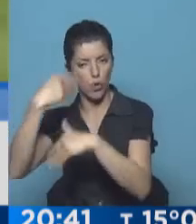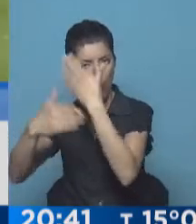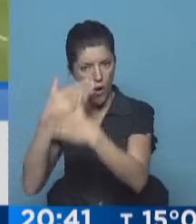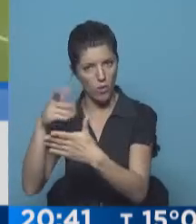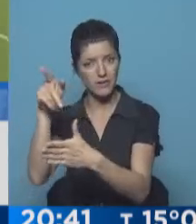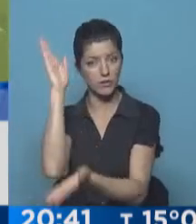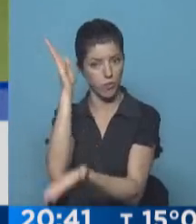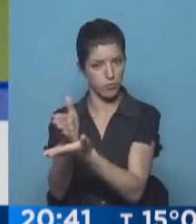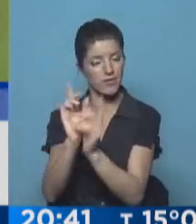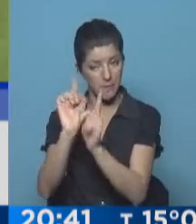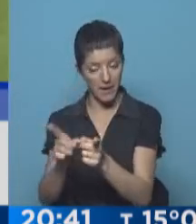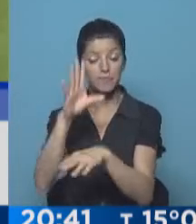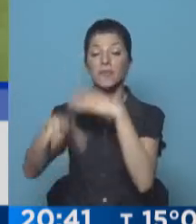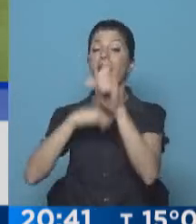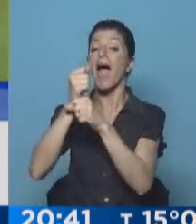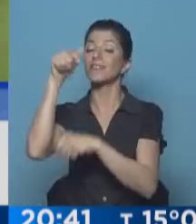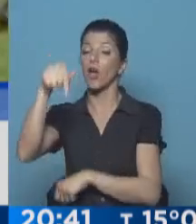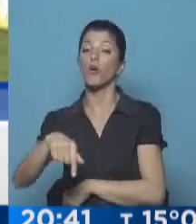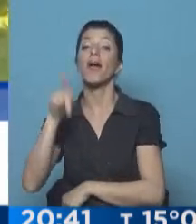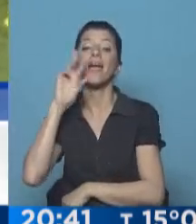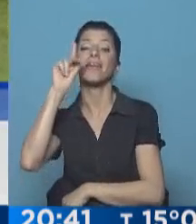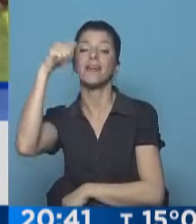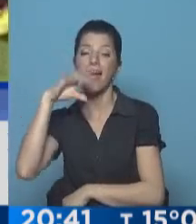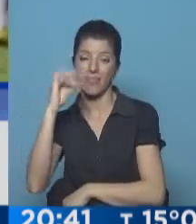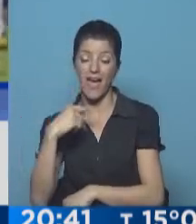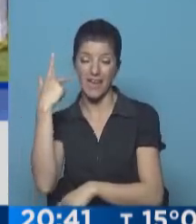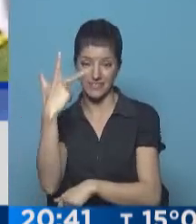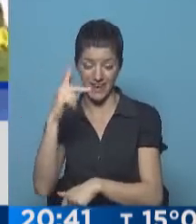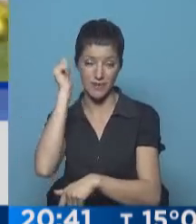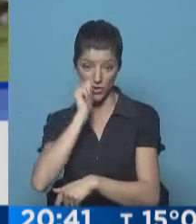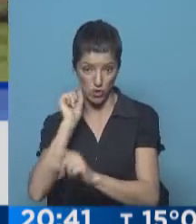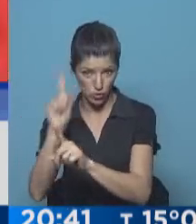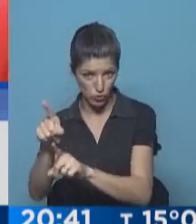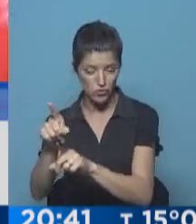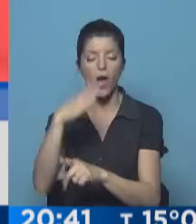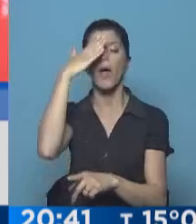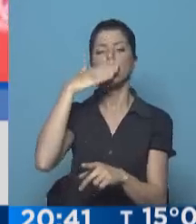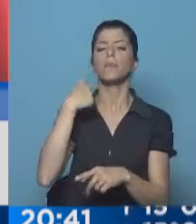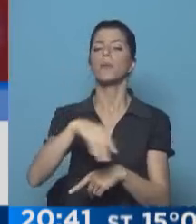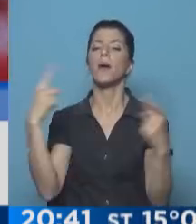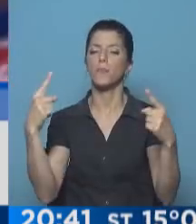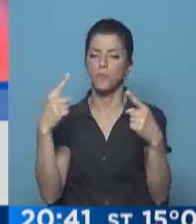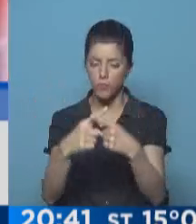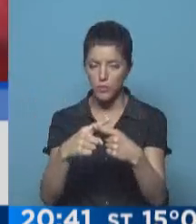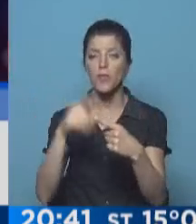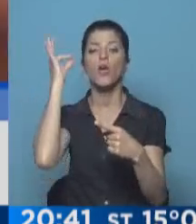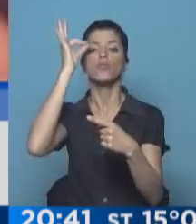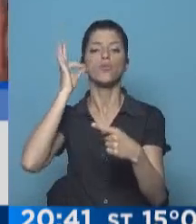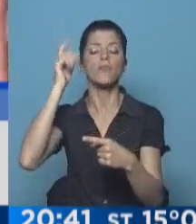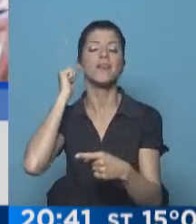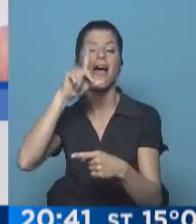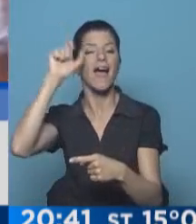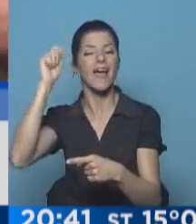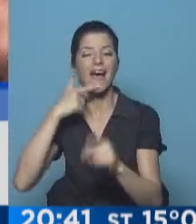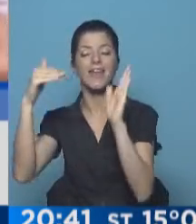momento Irlanda presentaría tres bajas por lesión el resto de los cruces los animarán Sudáfrica gales Nueva